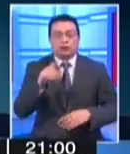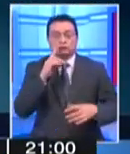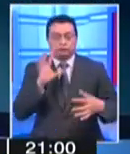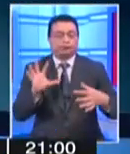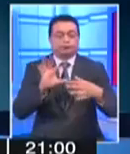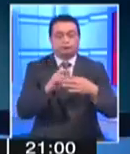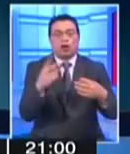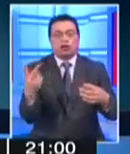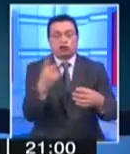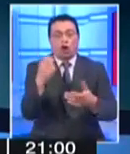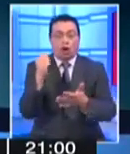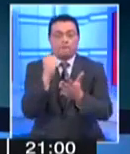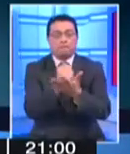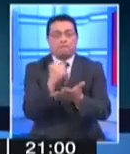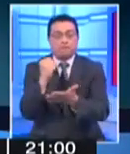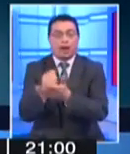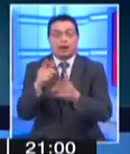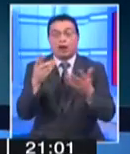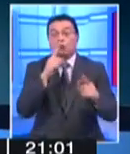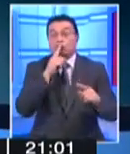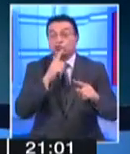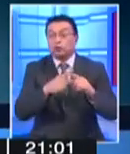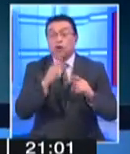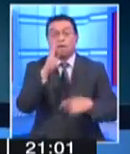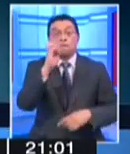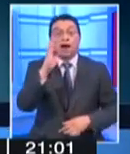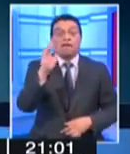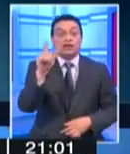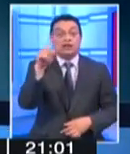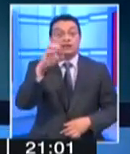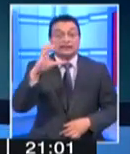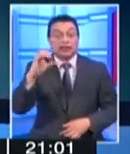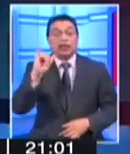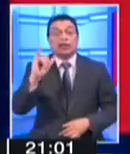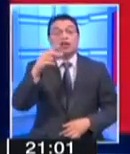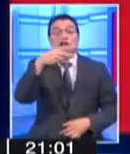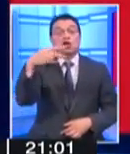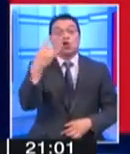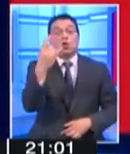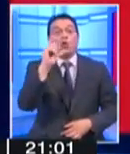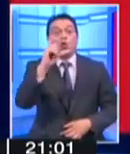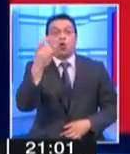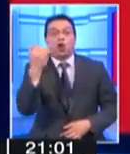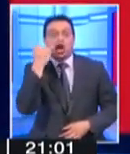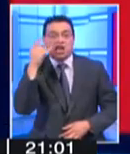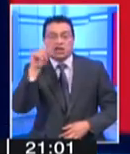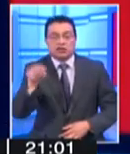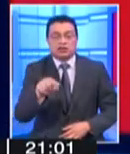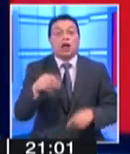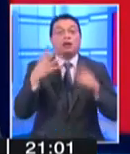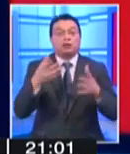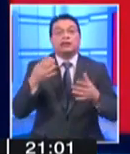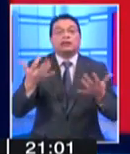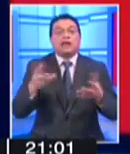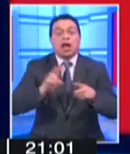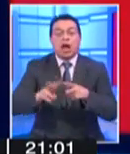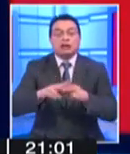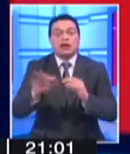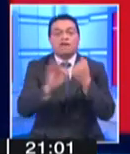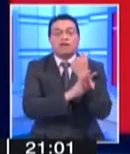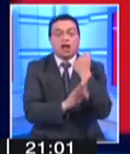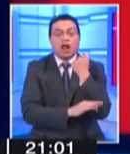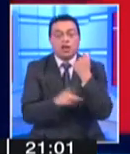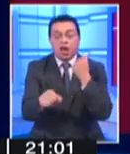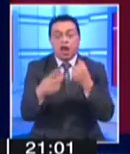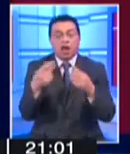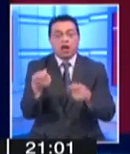Clark. Las marcas involucradas son Babysec y Huggies. Lo que no sabemos es qué hizo la Fiscalía Nacional Económica con esta